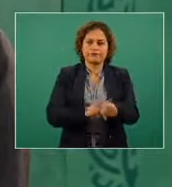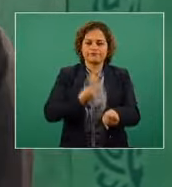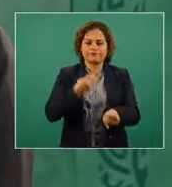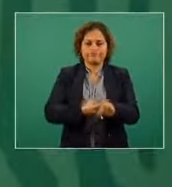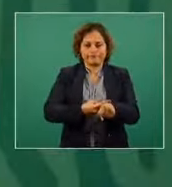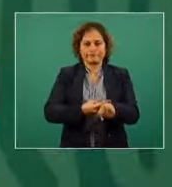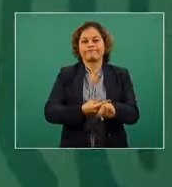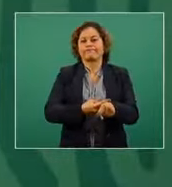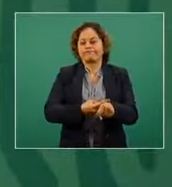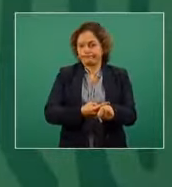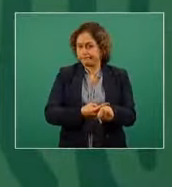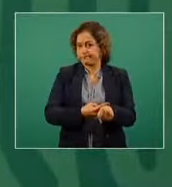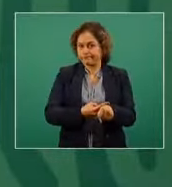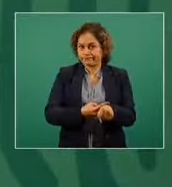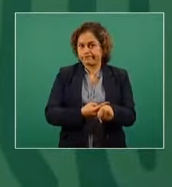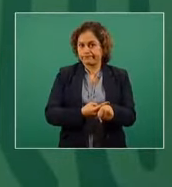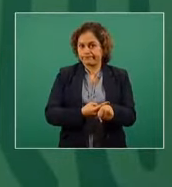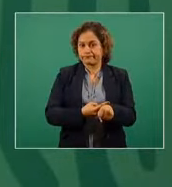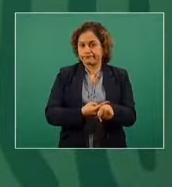necesitamos